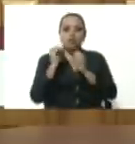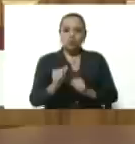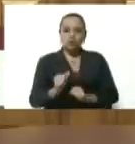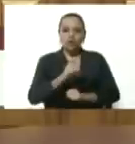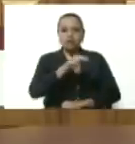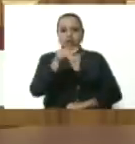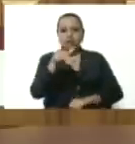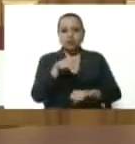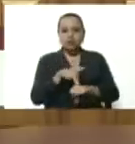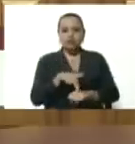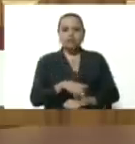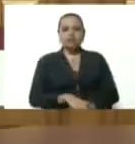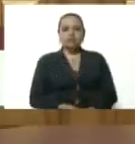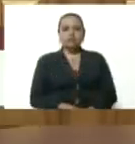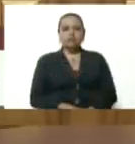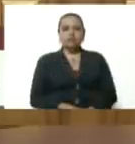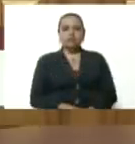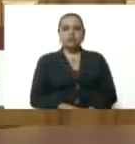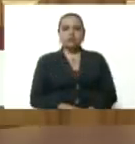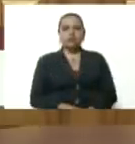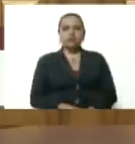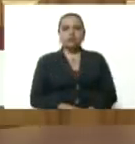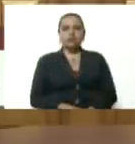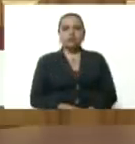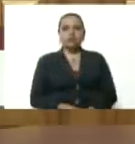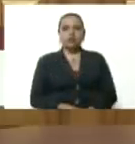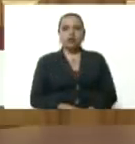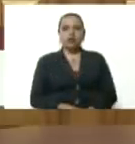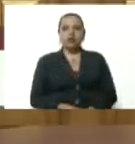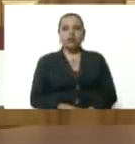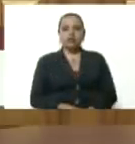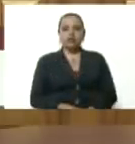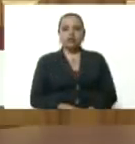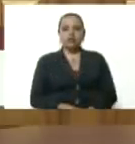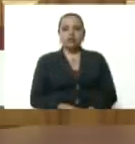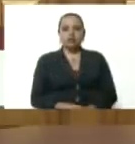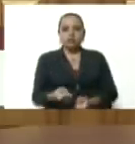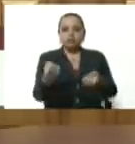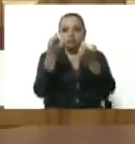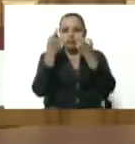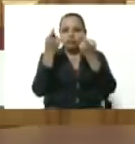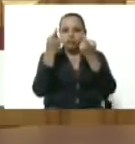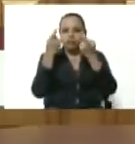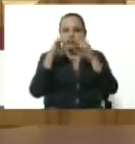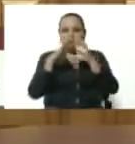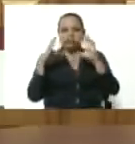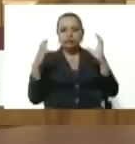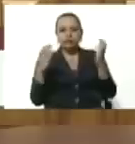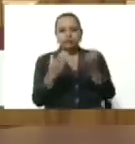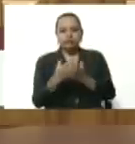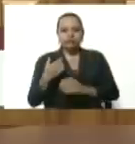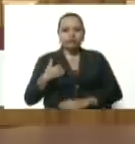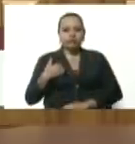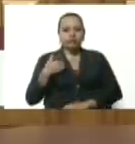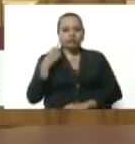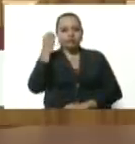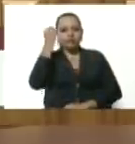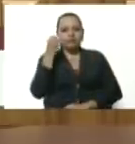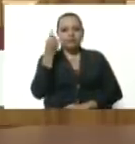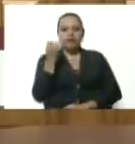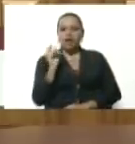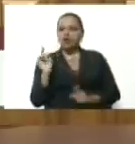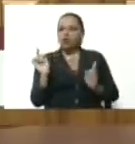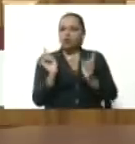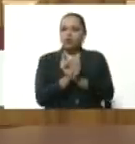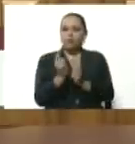Nación. En unas clases que lamenté siempre que fueron muy pequeñas, o sea, hubiera querido que